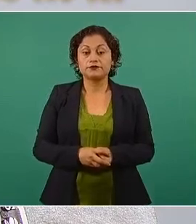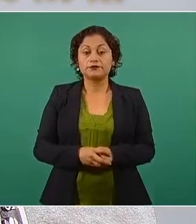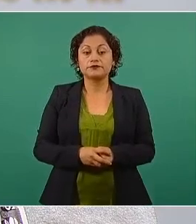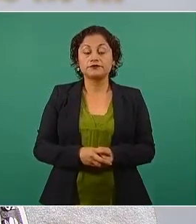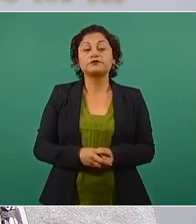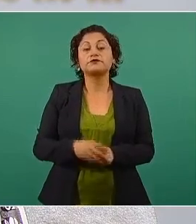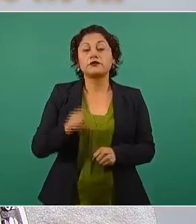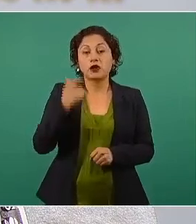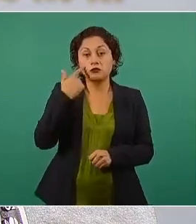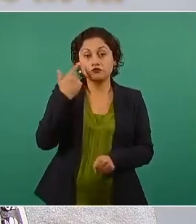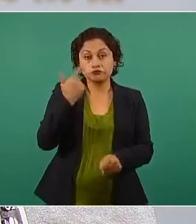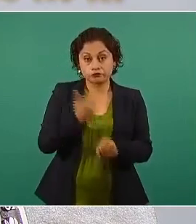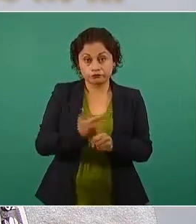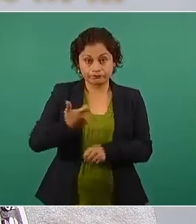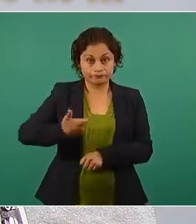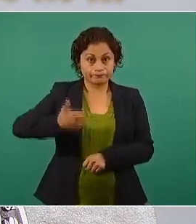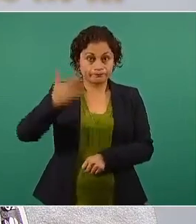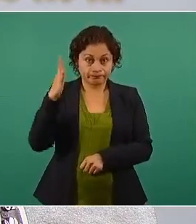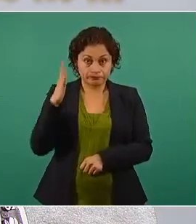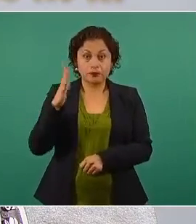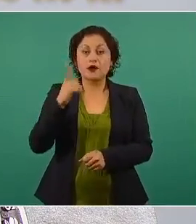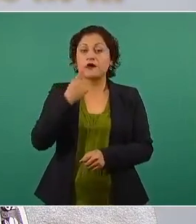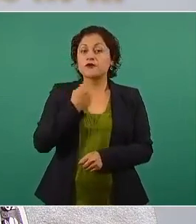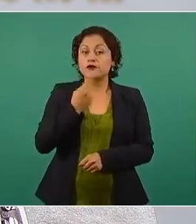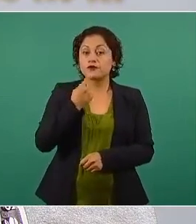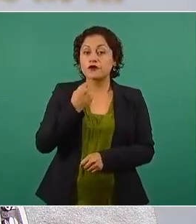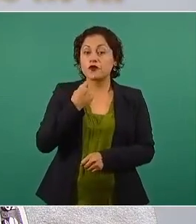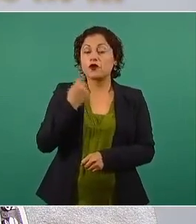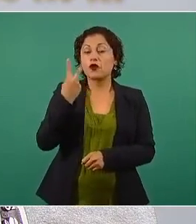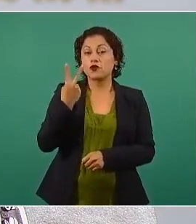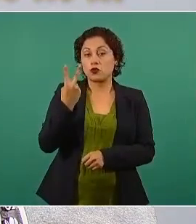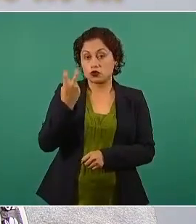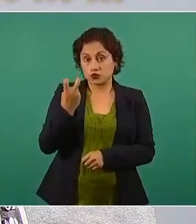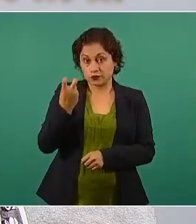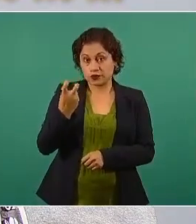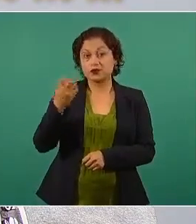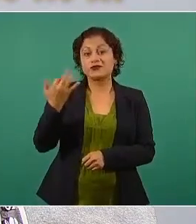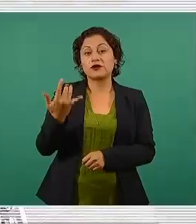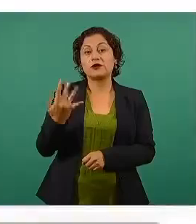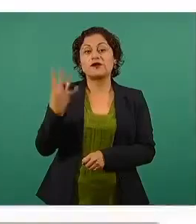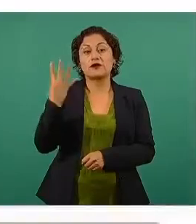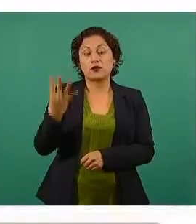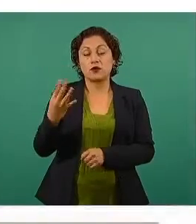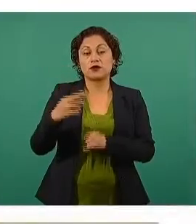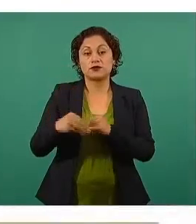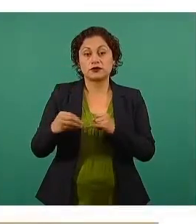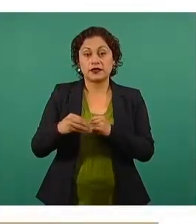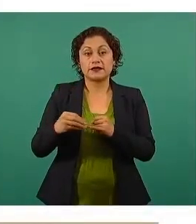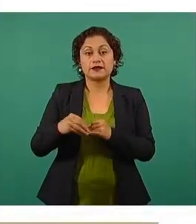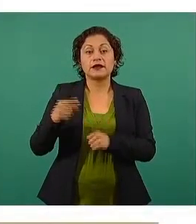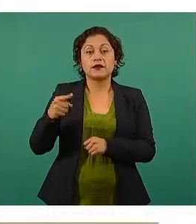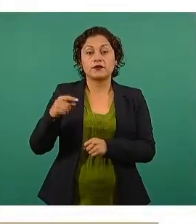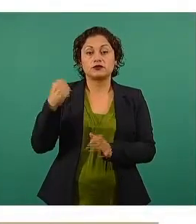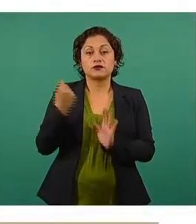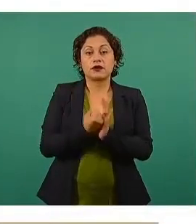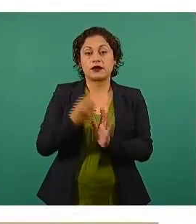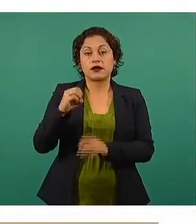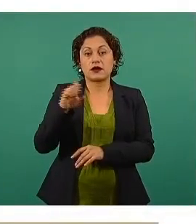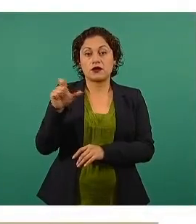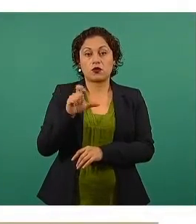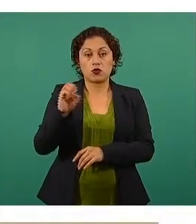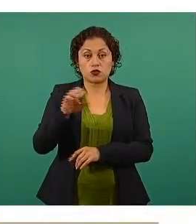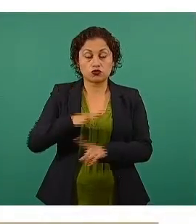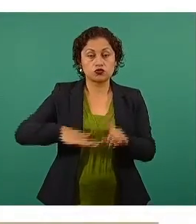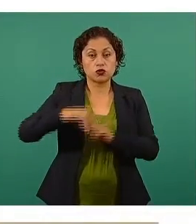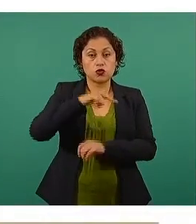de ganancia más alto, la gasolina premium, con 2 pesos con 54 centavos, lo tuvo la marca Oxxo Gas en Monterrey,